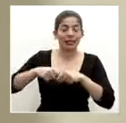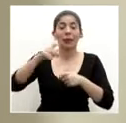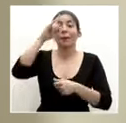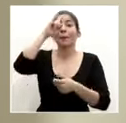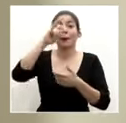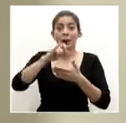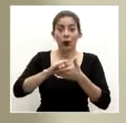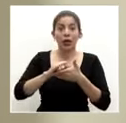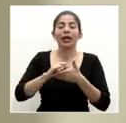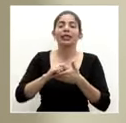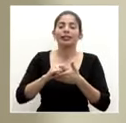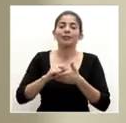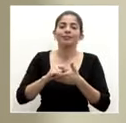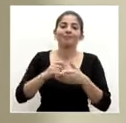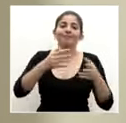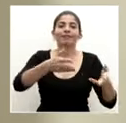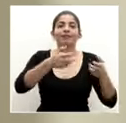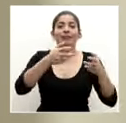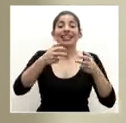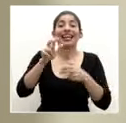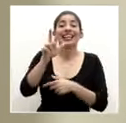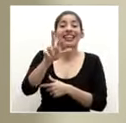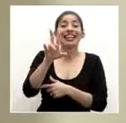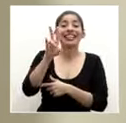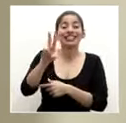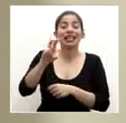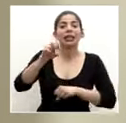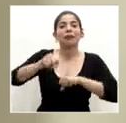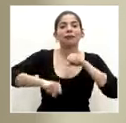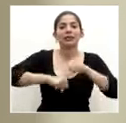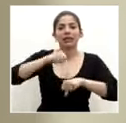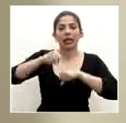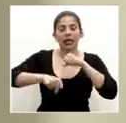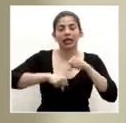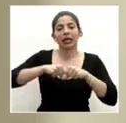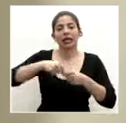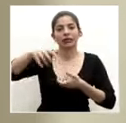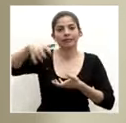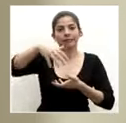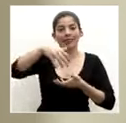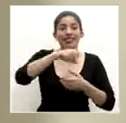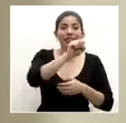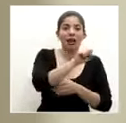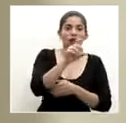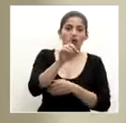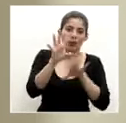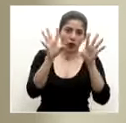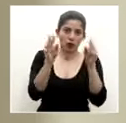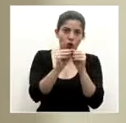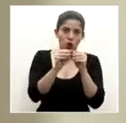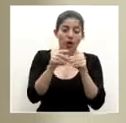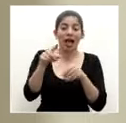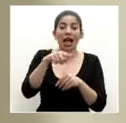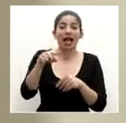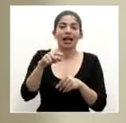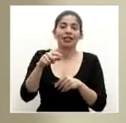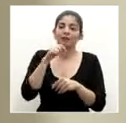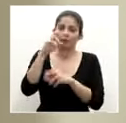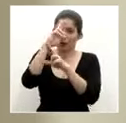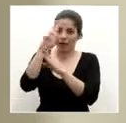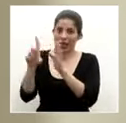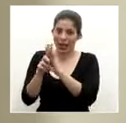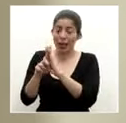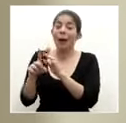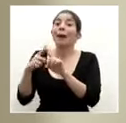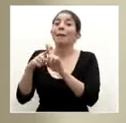como se procedió al decomiso de 37 bicicletas entre sábado y domingo que estaban infringiendo esto. Pero más allá